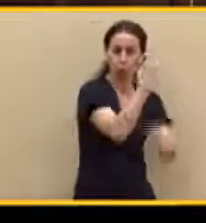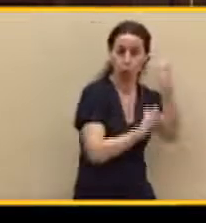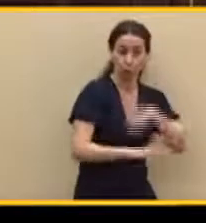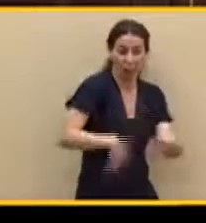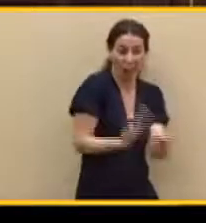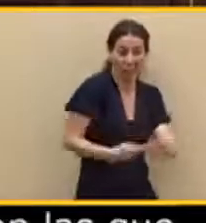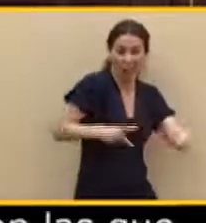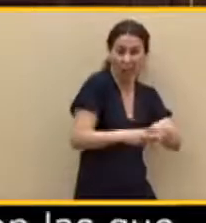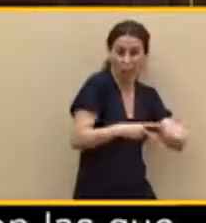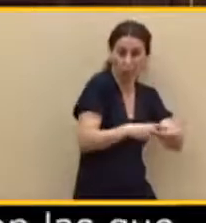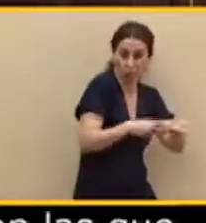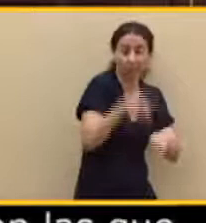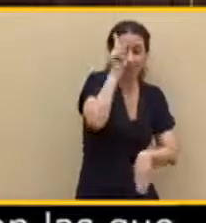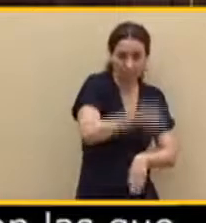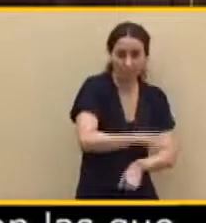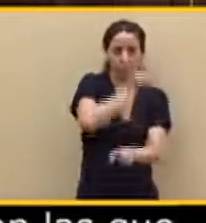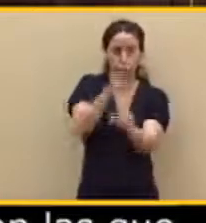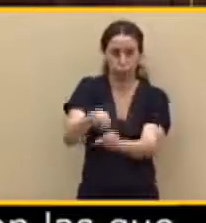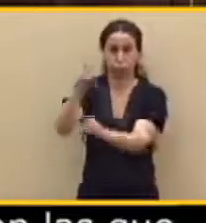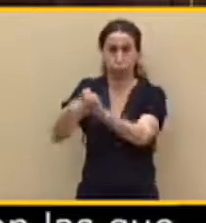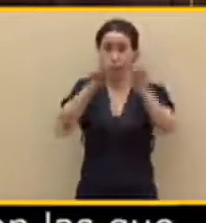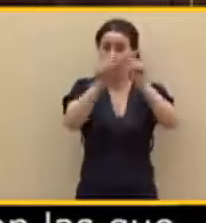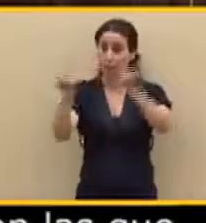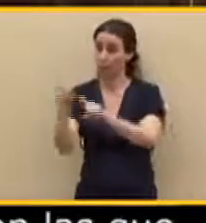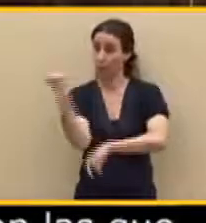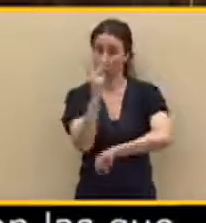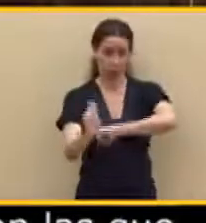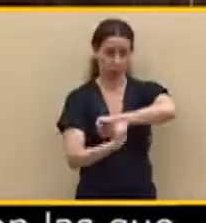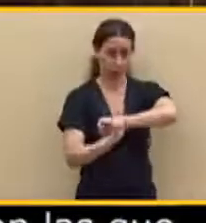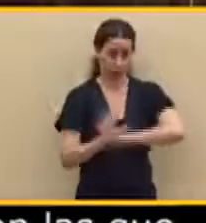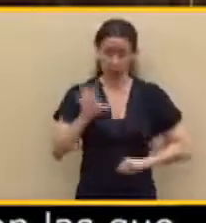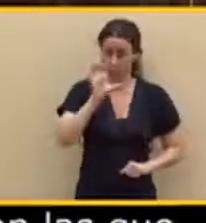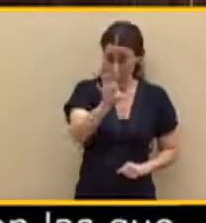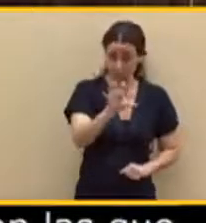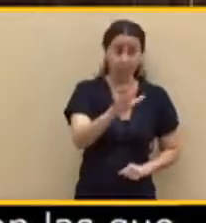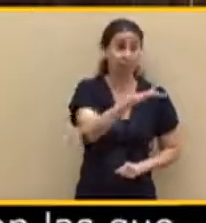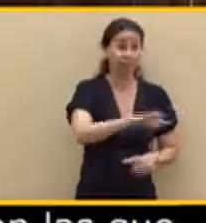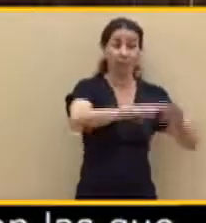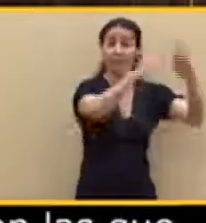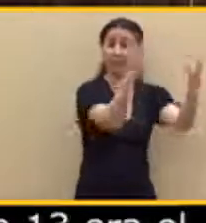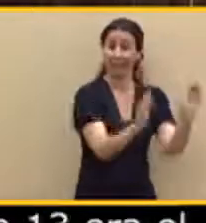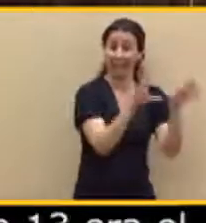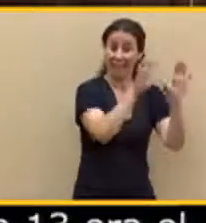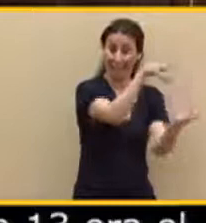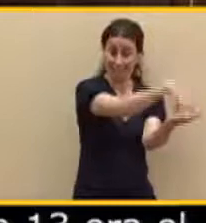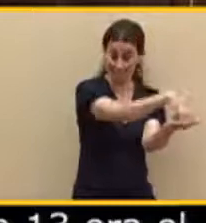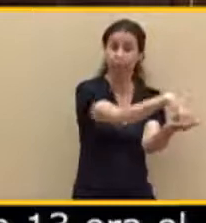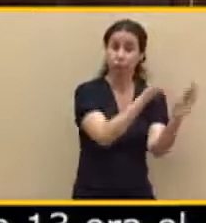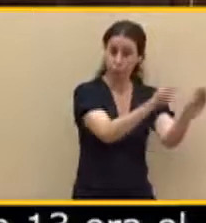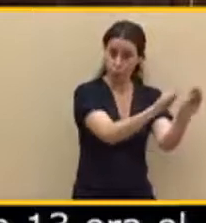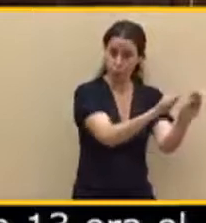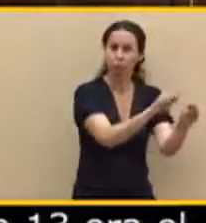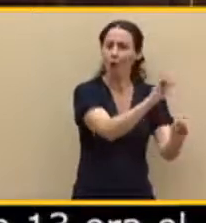principales empresas estratégicas del país, Génova 13 era el centro de operaciones desde el cual articulaban